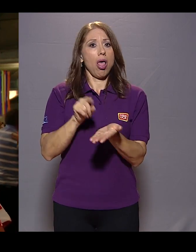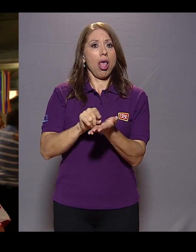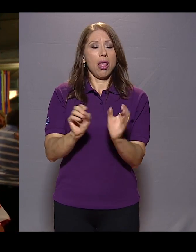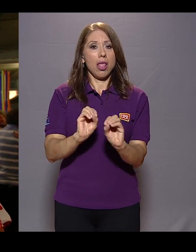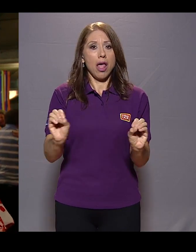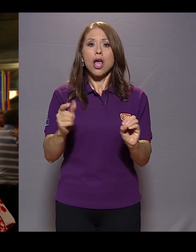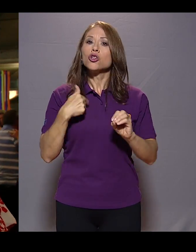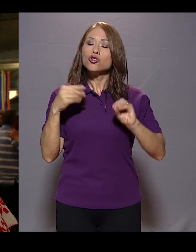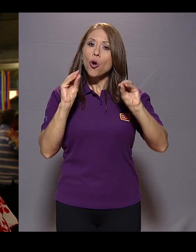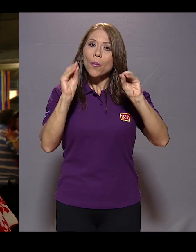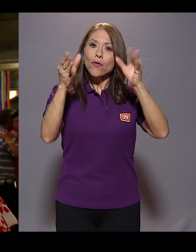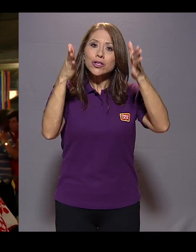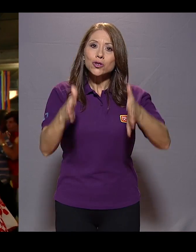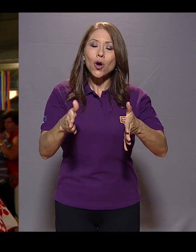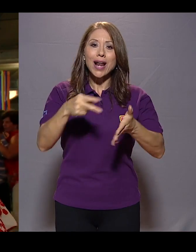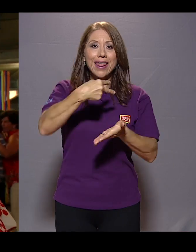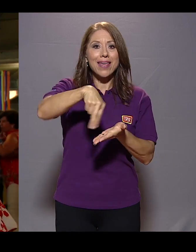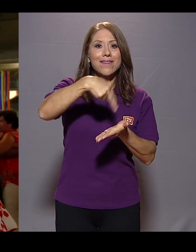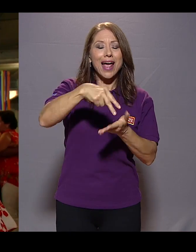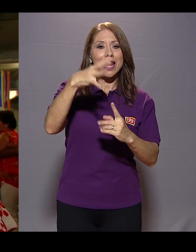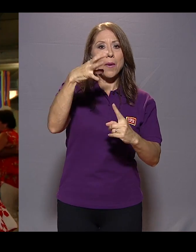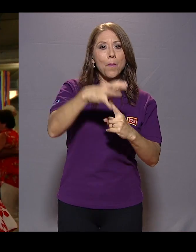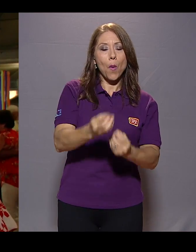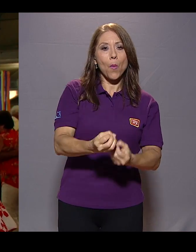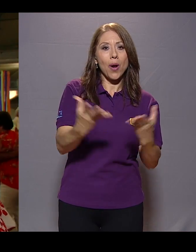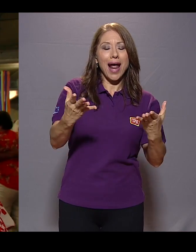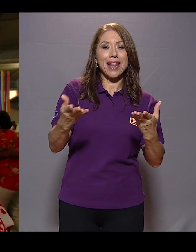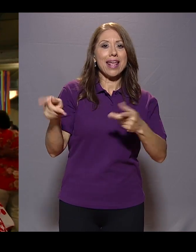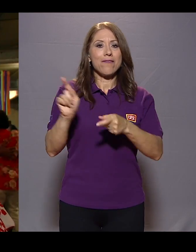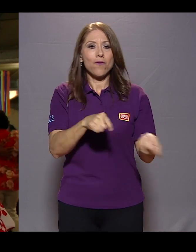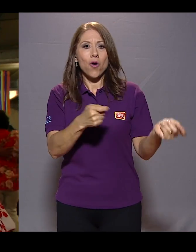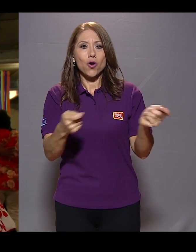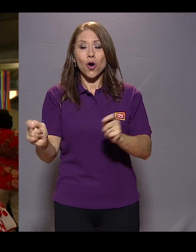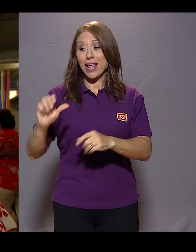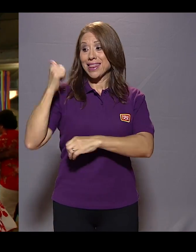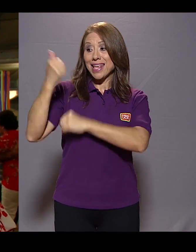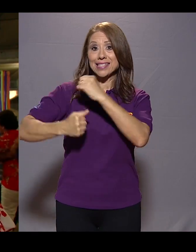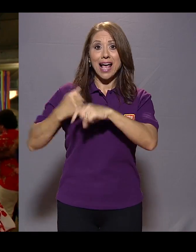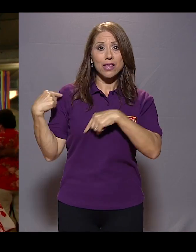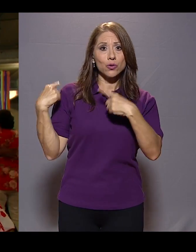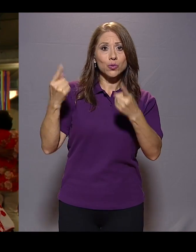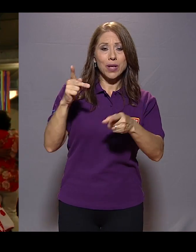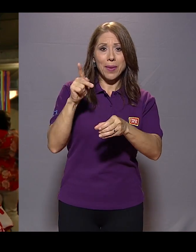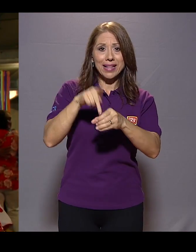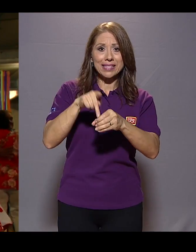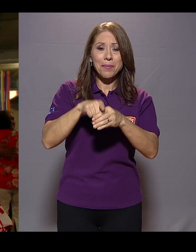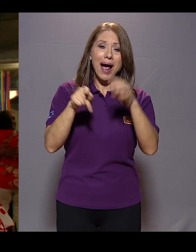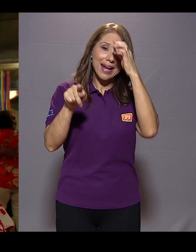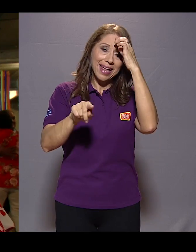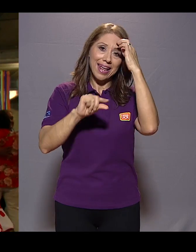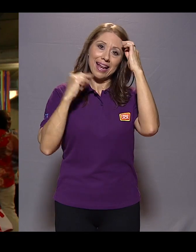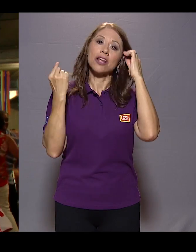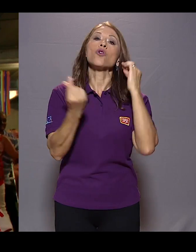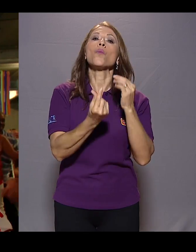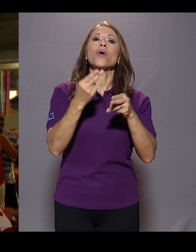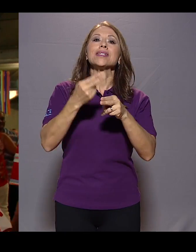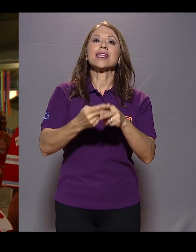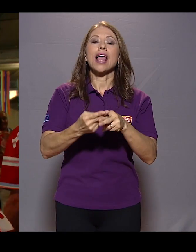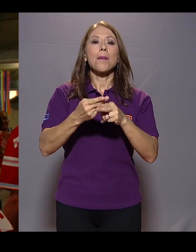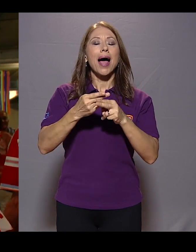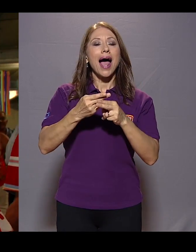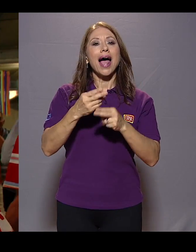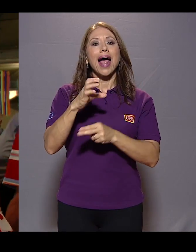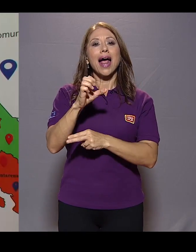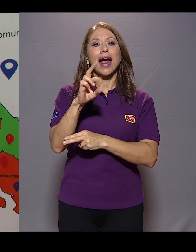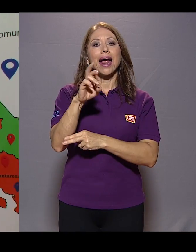inéditos. Soy profesora de baile folclore y de bailes populares. Tengo 10 años de participar en el grupo de